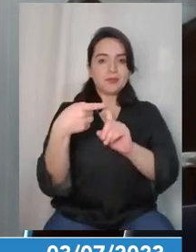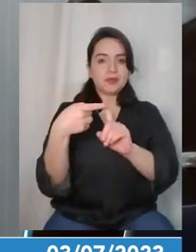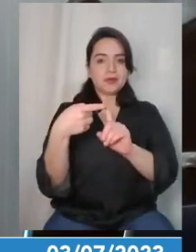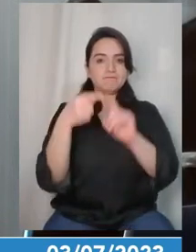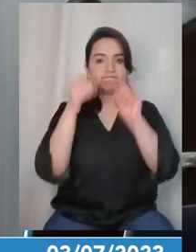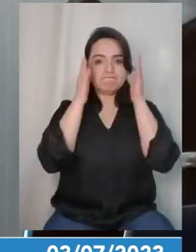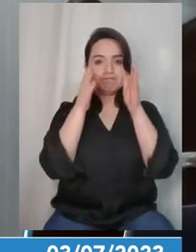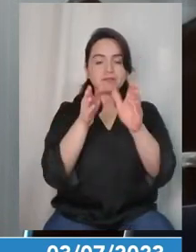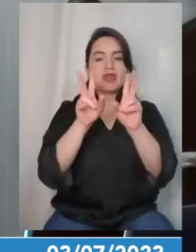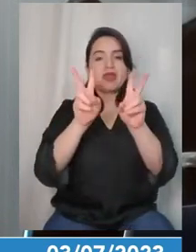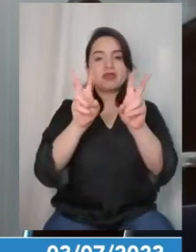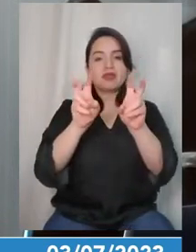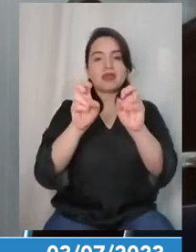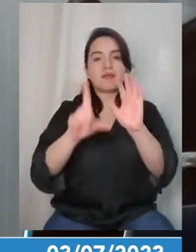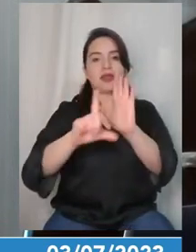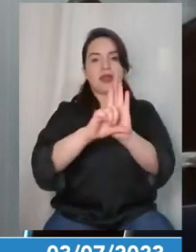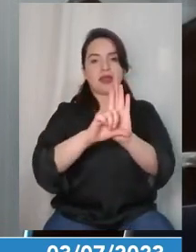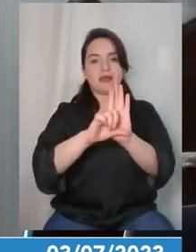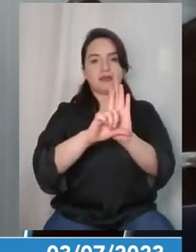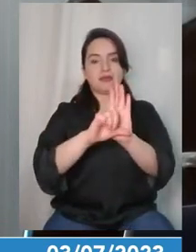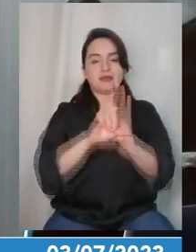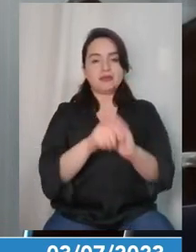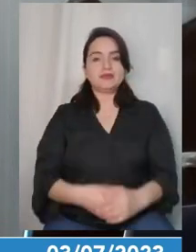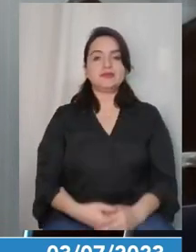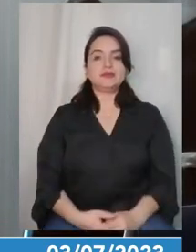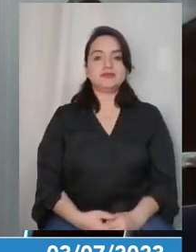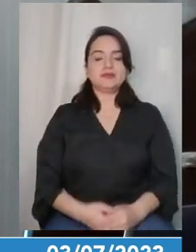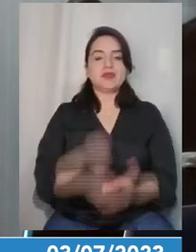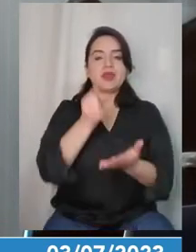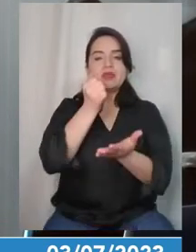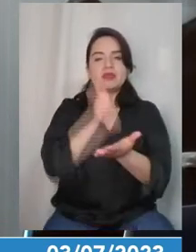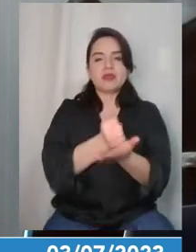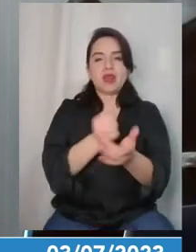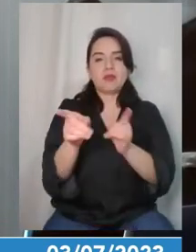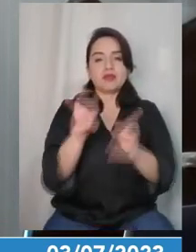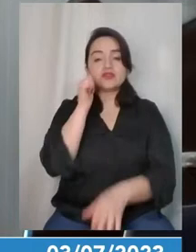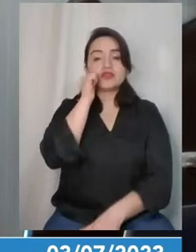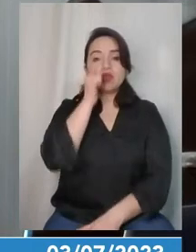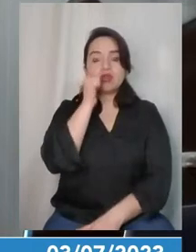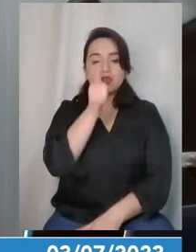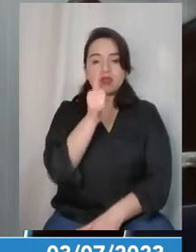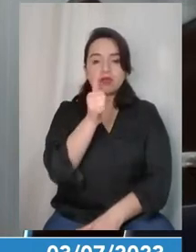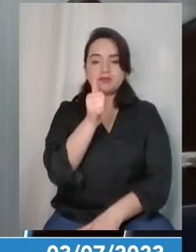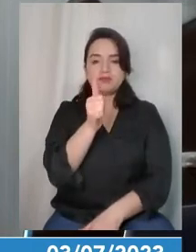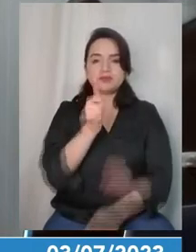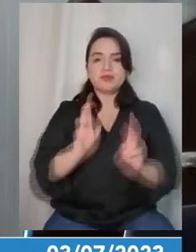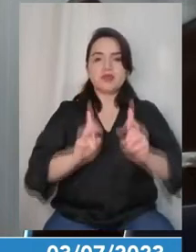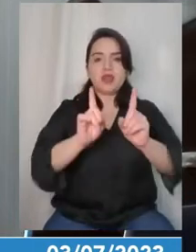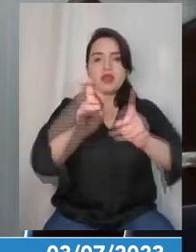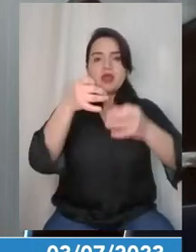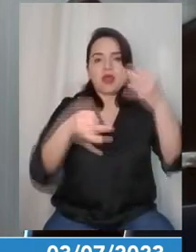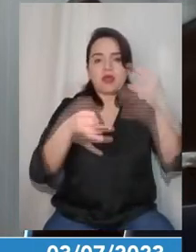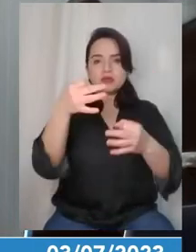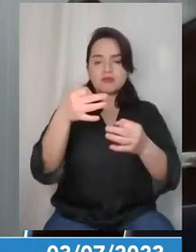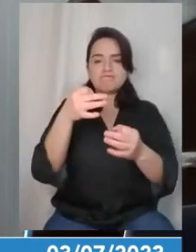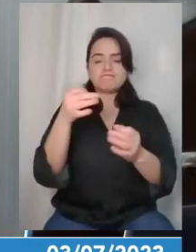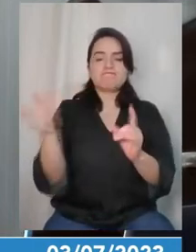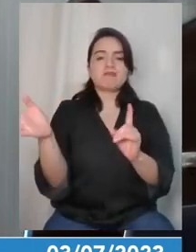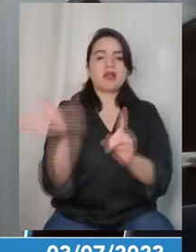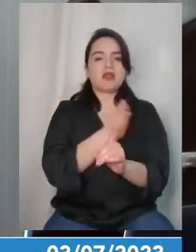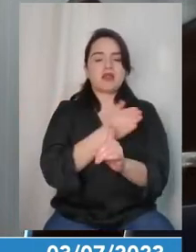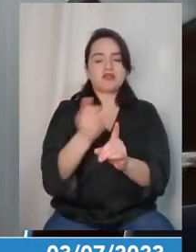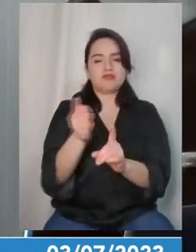jurídico, a la tramitación día a día de causas de maltrato animal. La segunda de ellas es un área